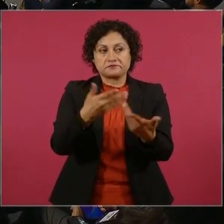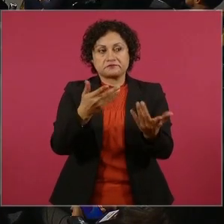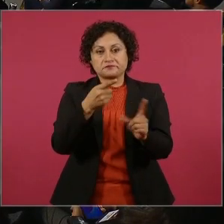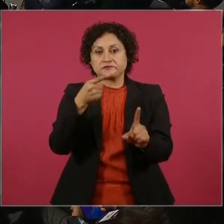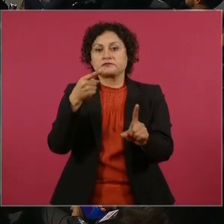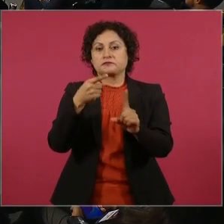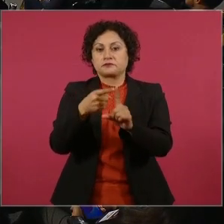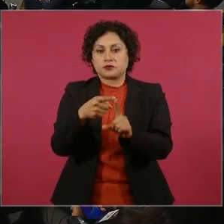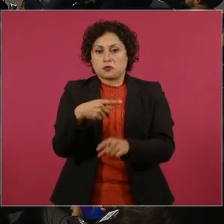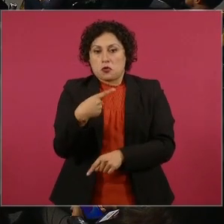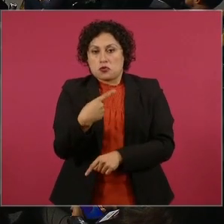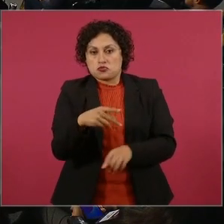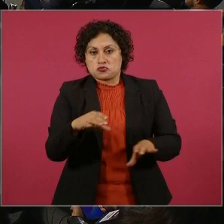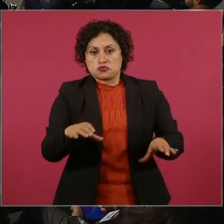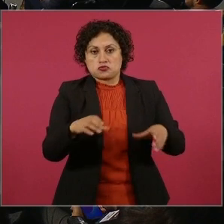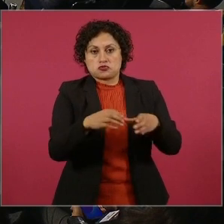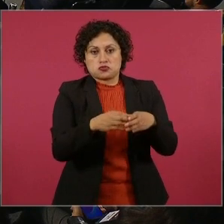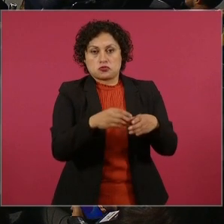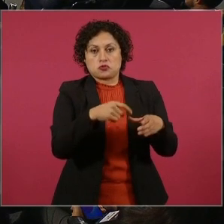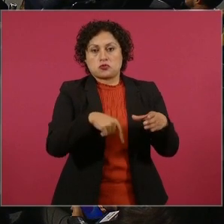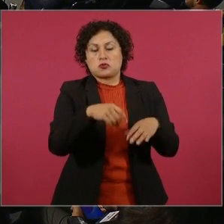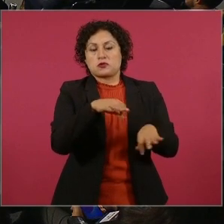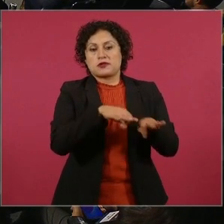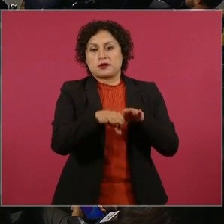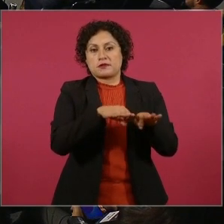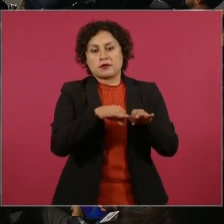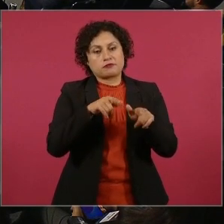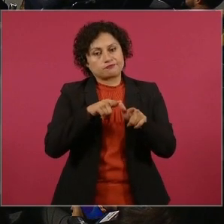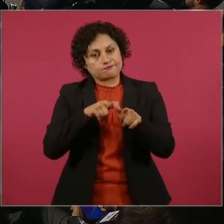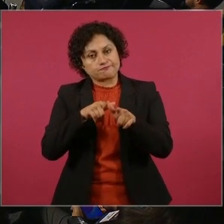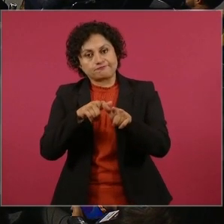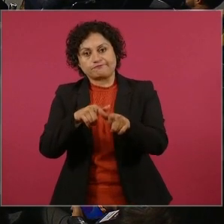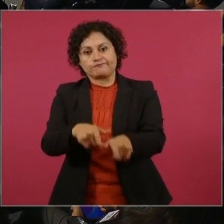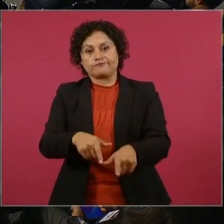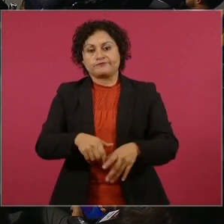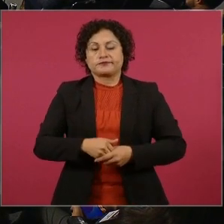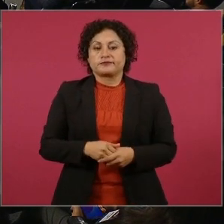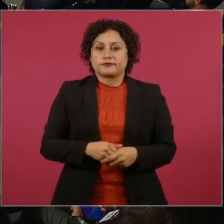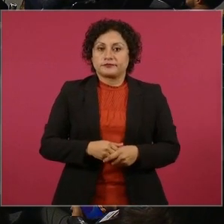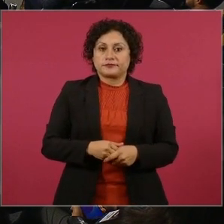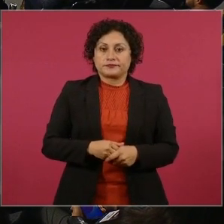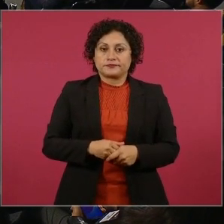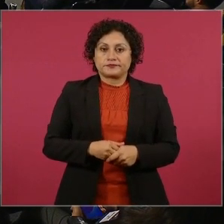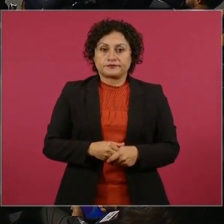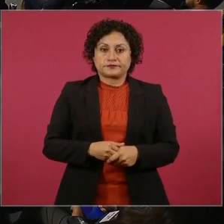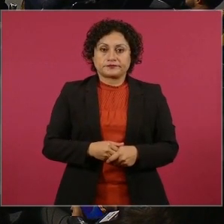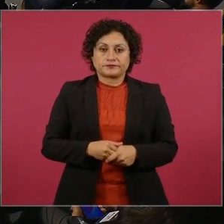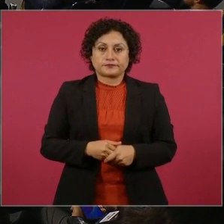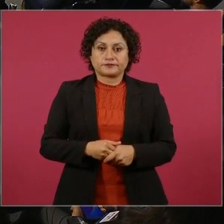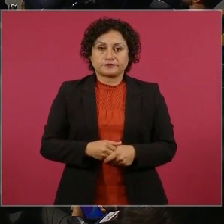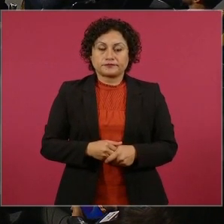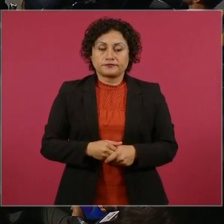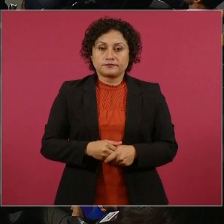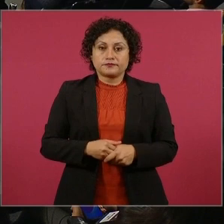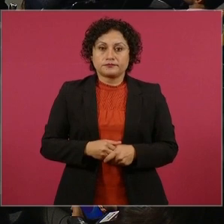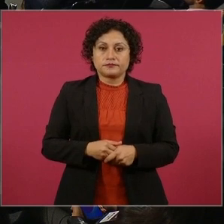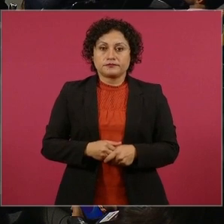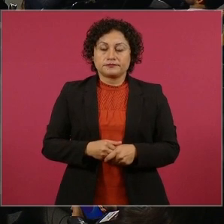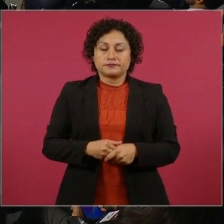sus funciones eh con apego o